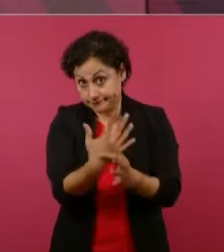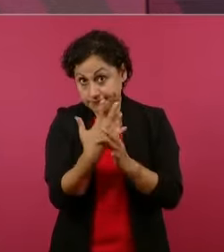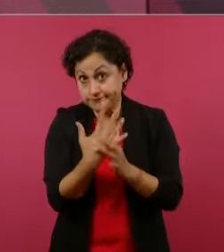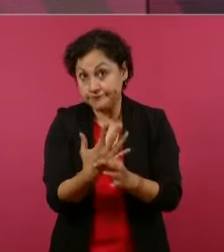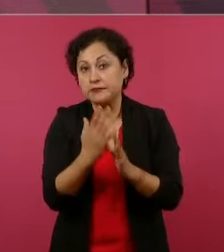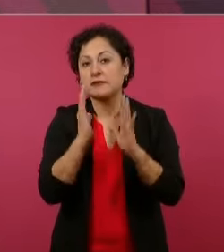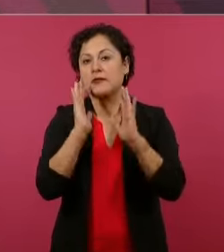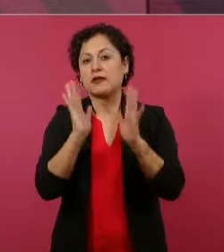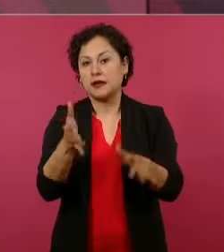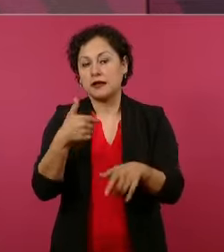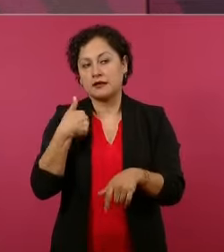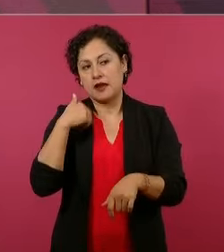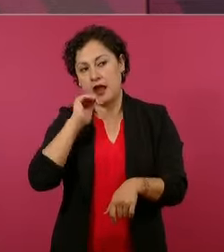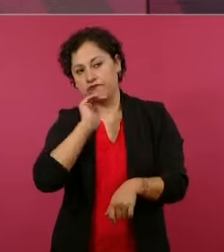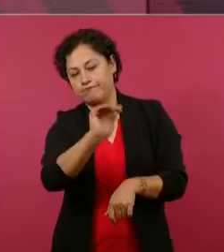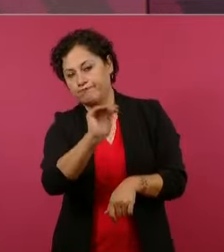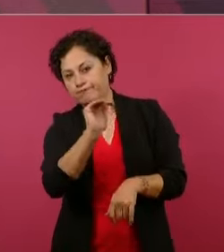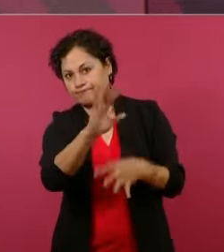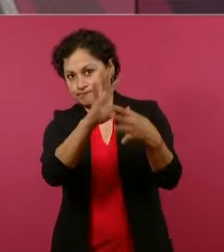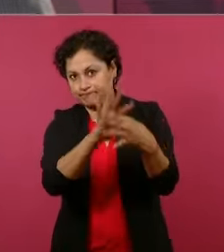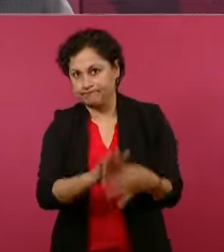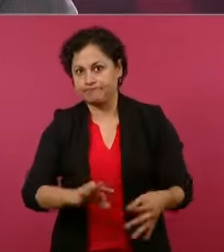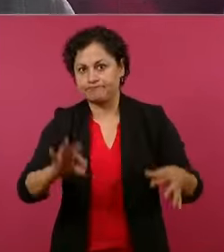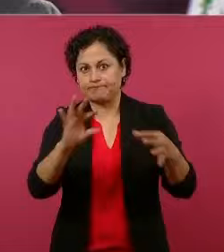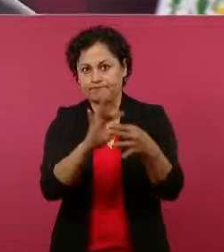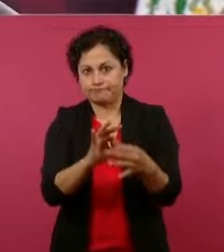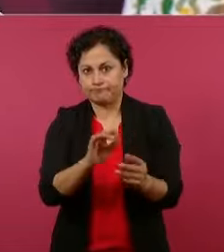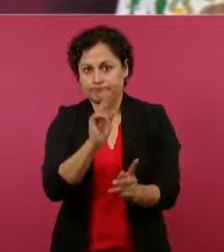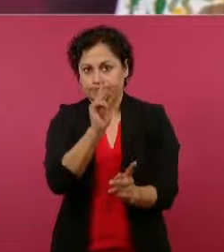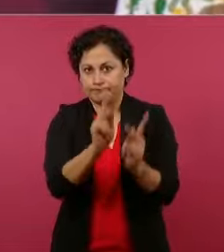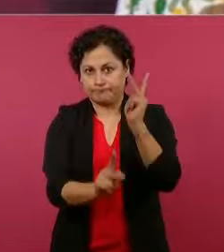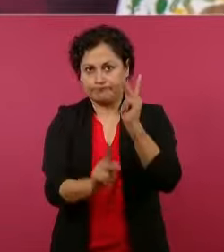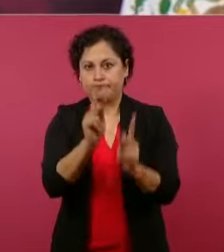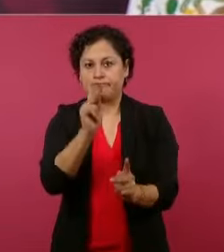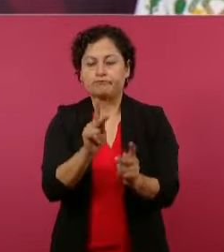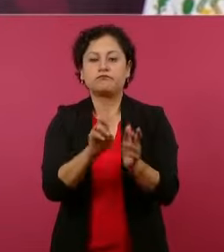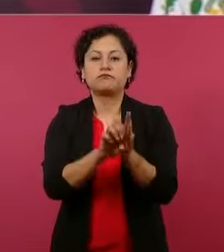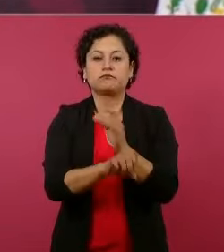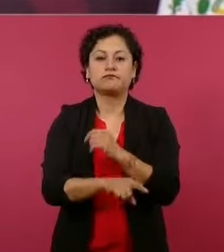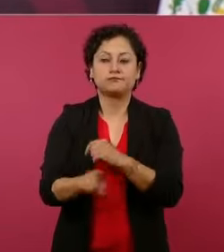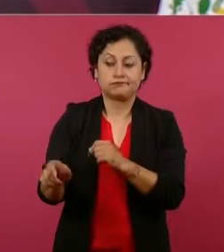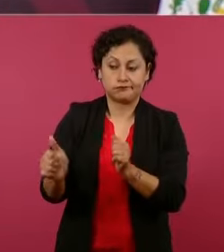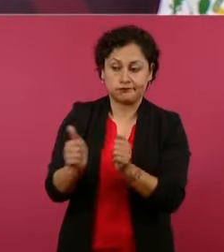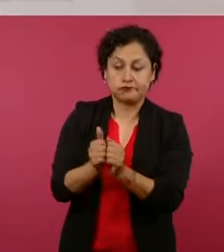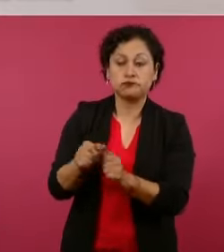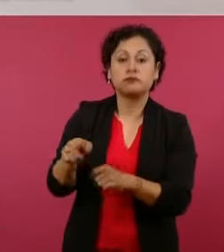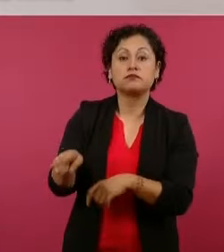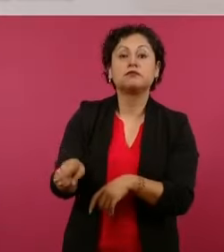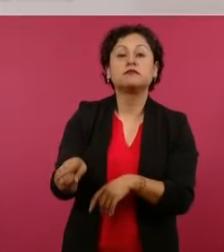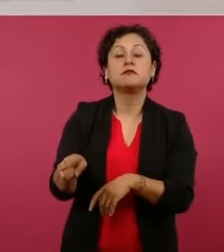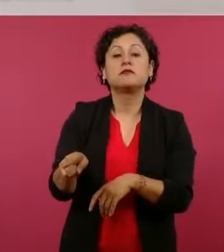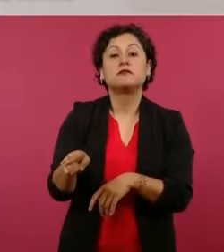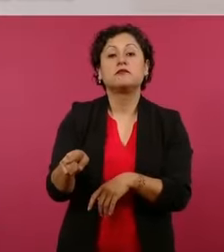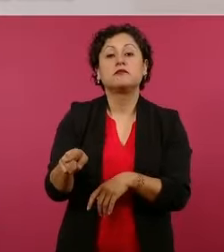hablamos eh con el doctor